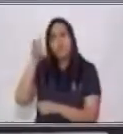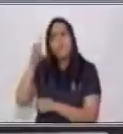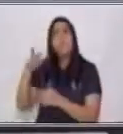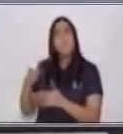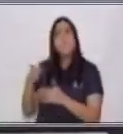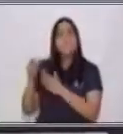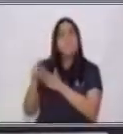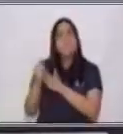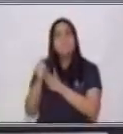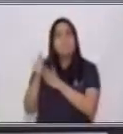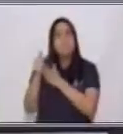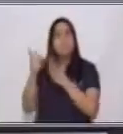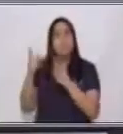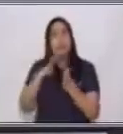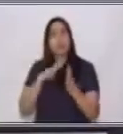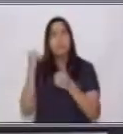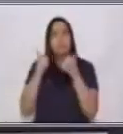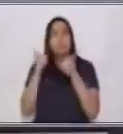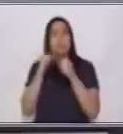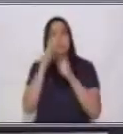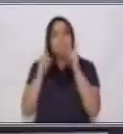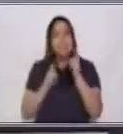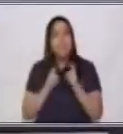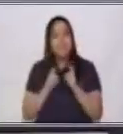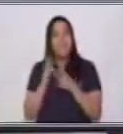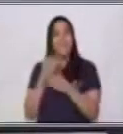menos 21/16, y 5 por 5,